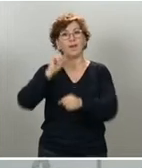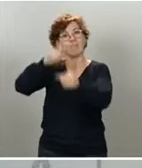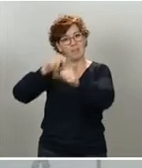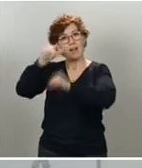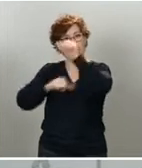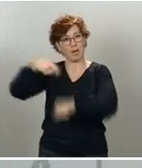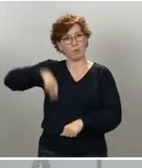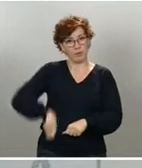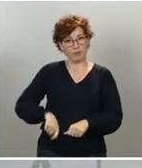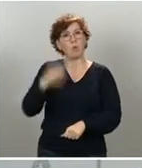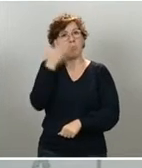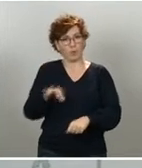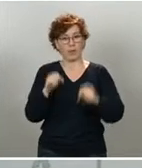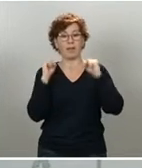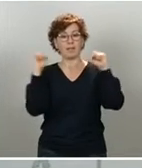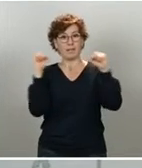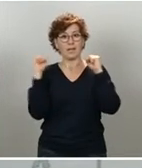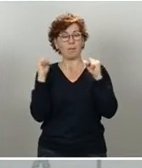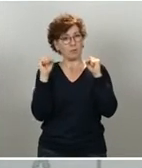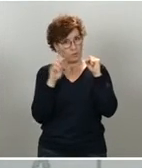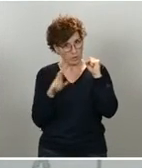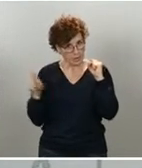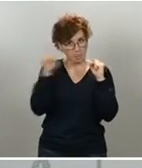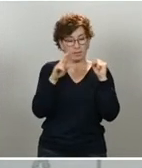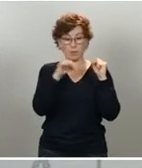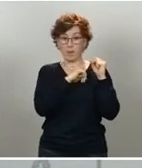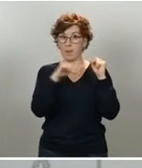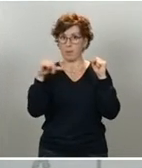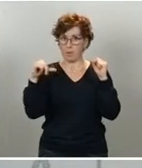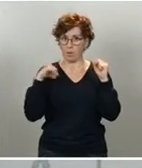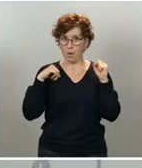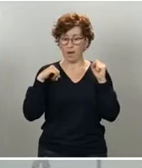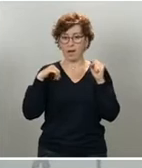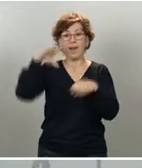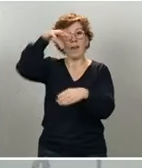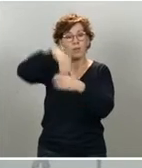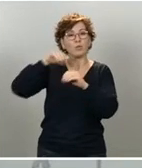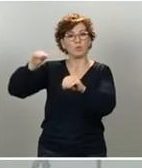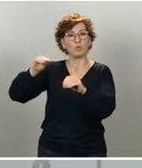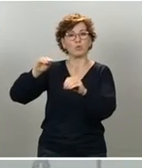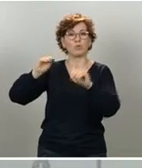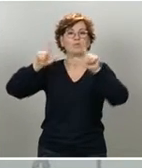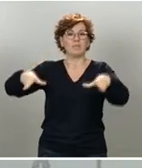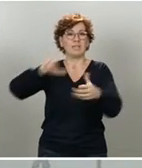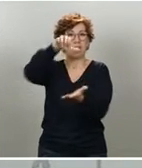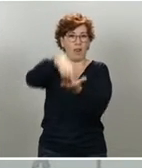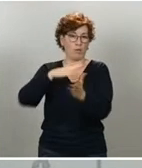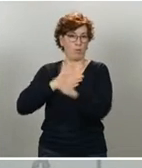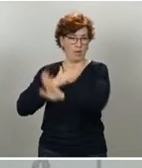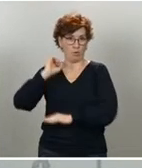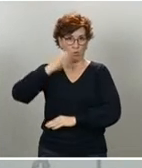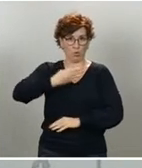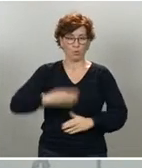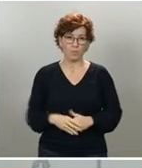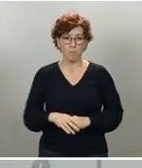y subrayo, entrenamientos individuales en las instalaciones de los clubes. En materia de movilidad,